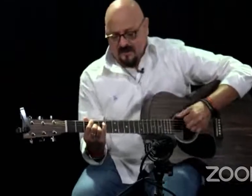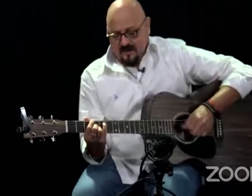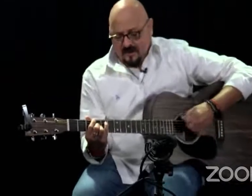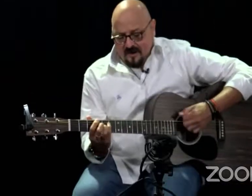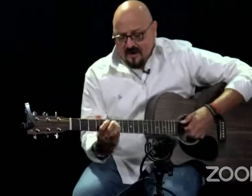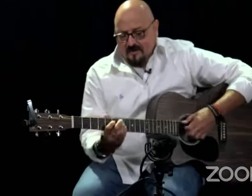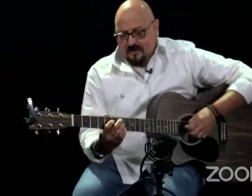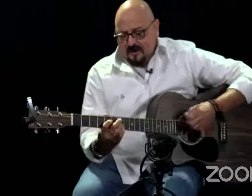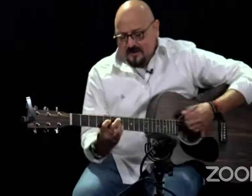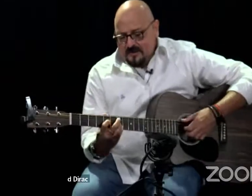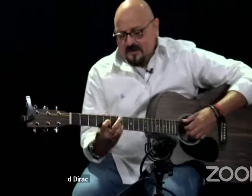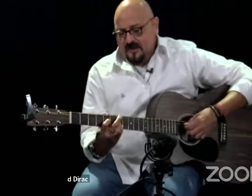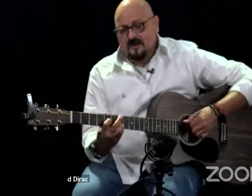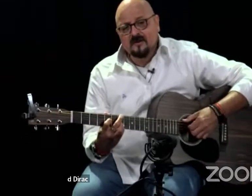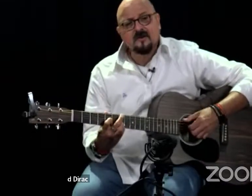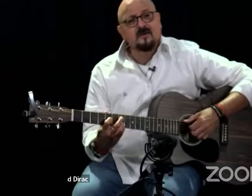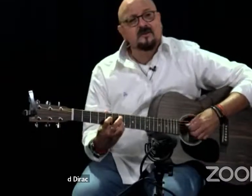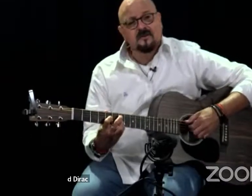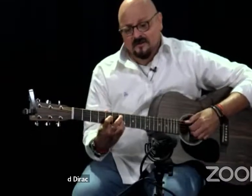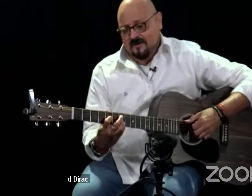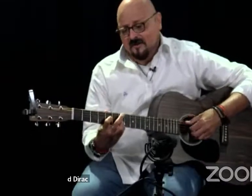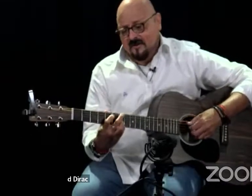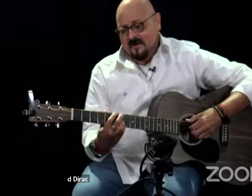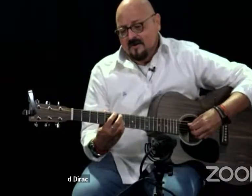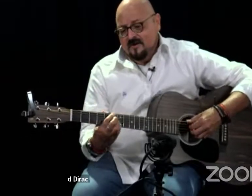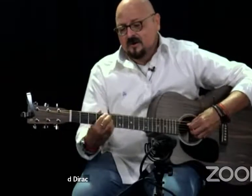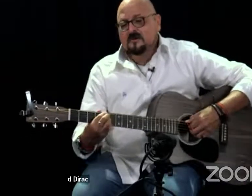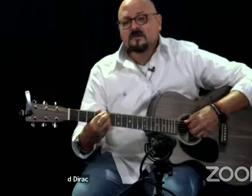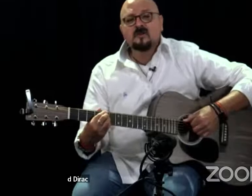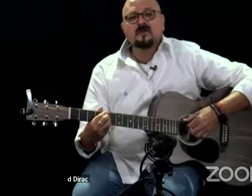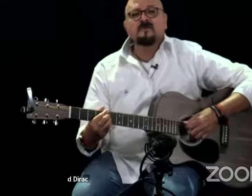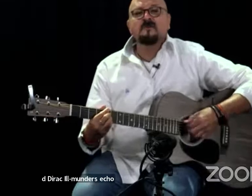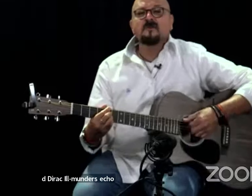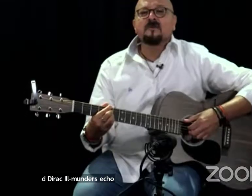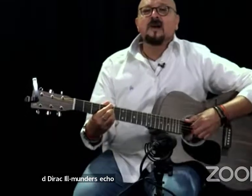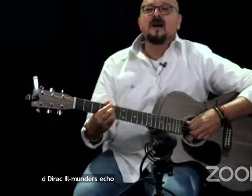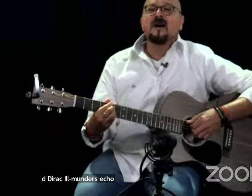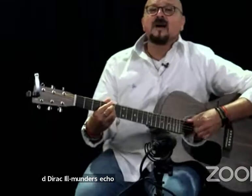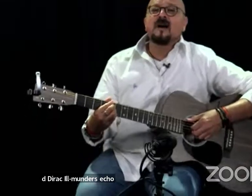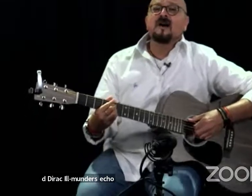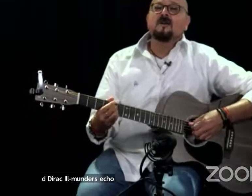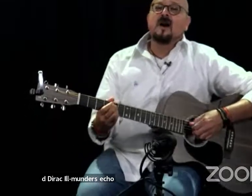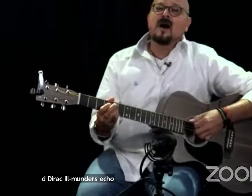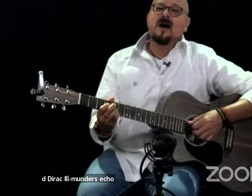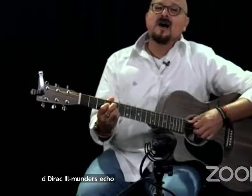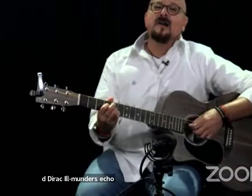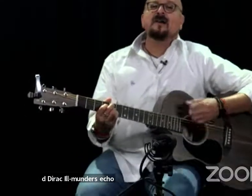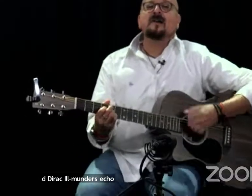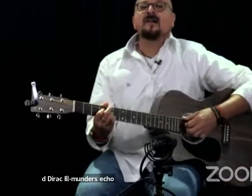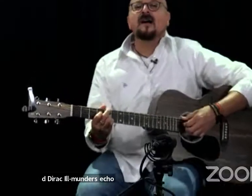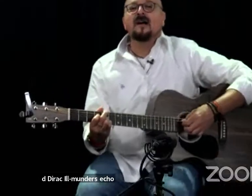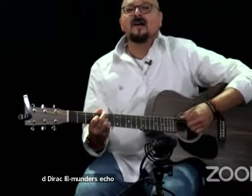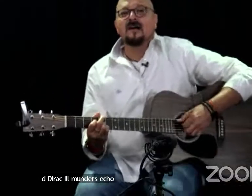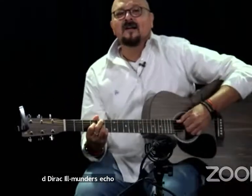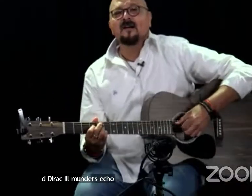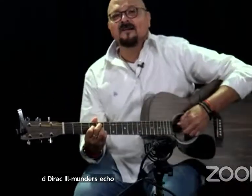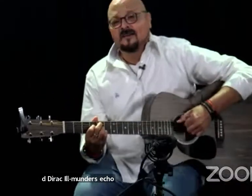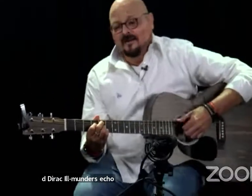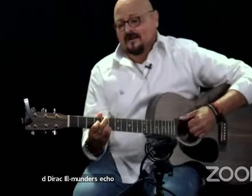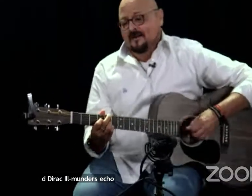sol el mundo es de color. Somos como una acuarela.